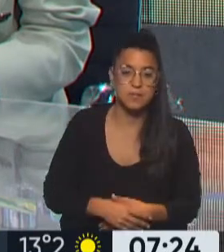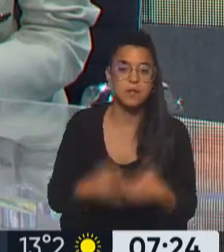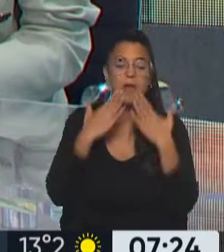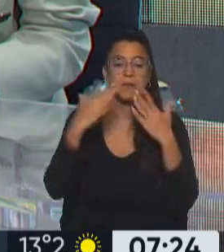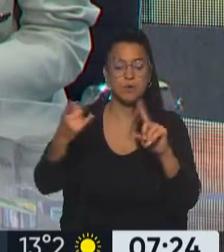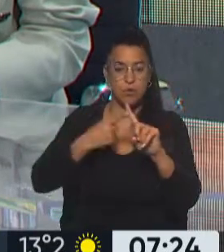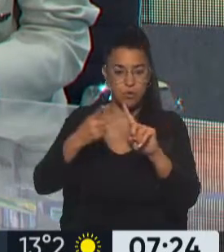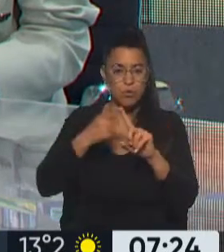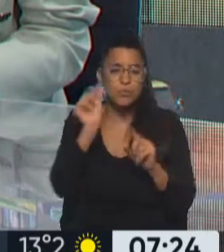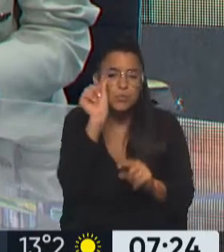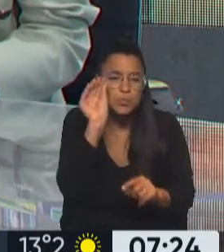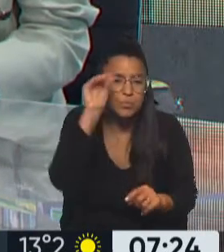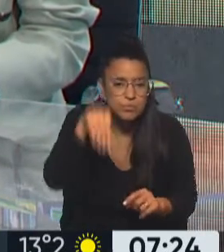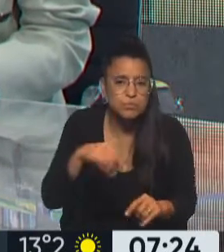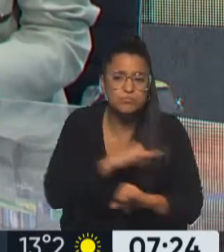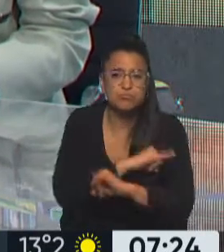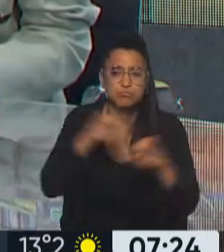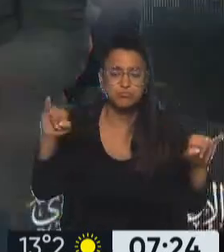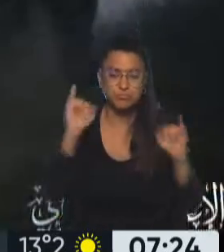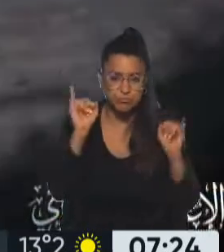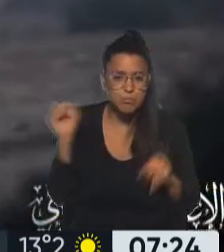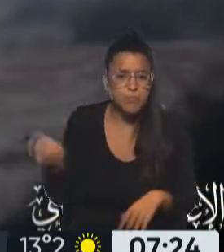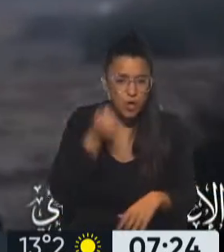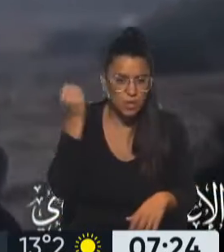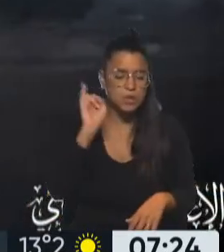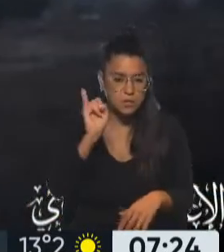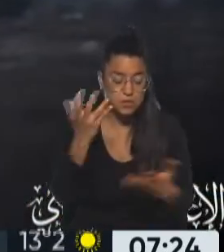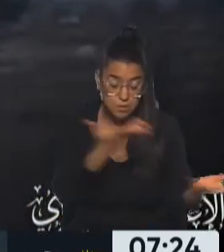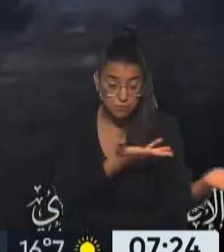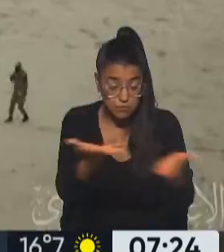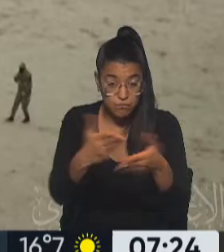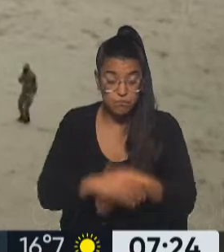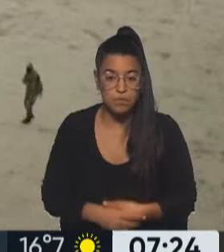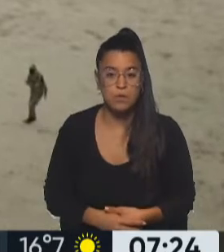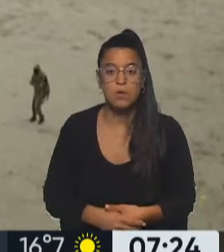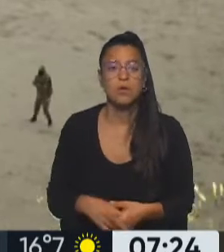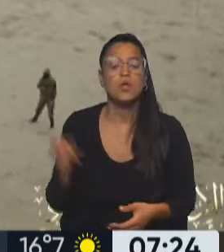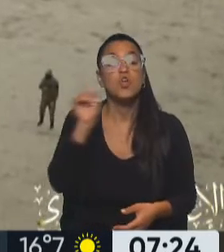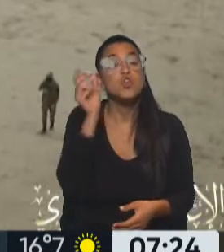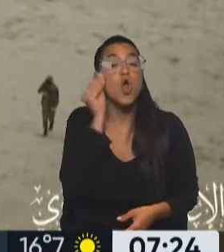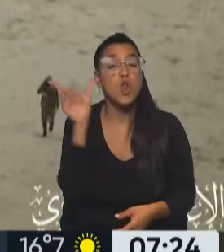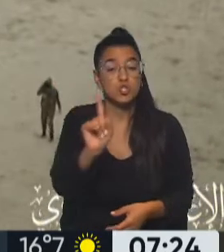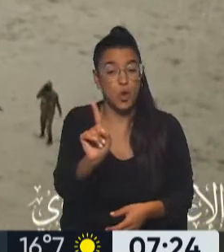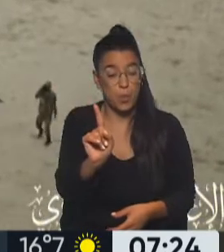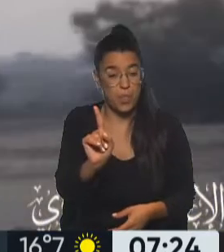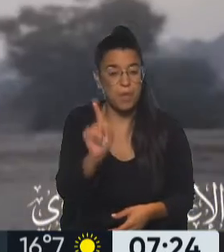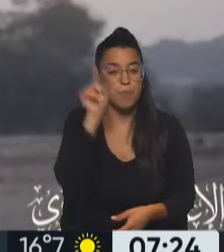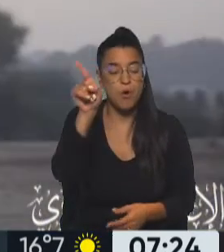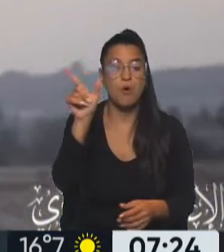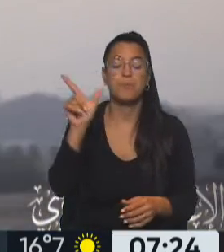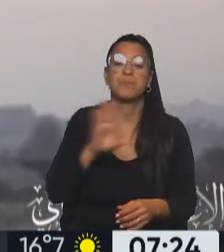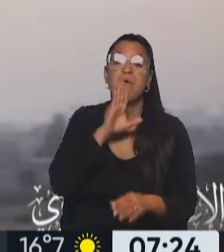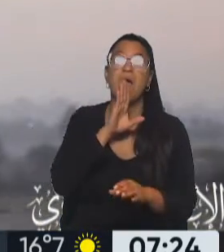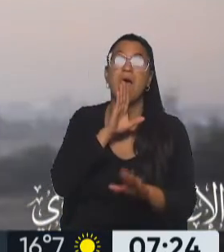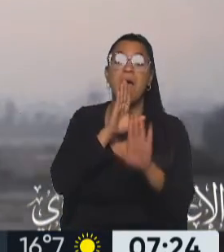este contacto con la televisión pública. Un último mensaje importante? Sí, cómo no. No nos olvidemos que la Franja de